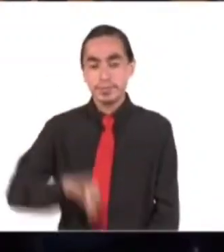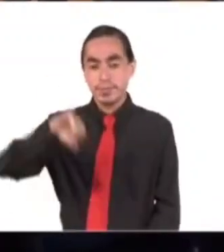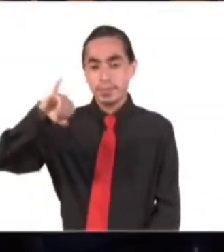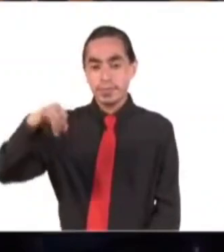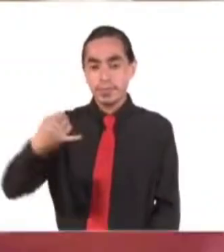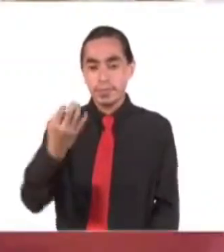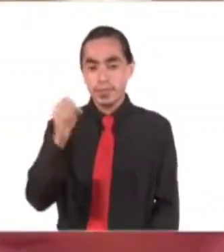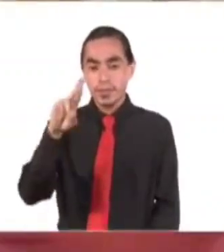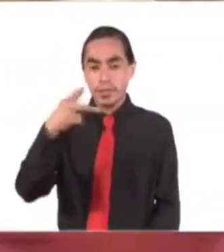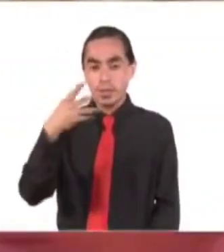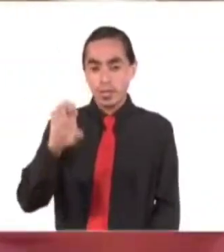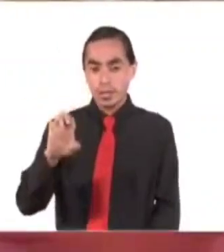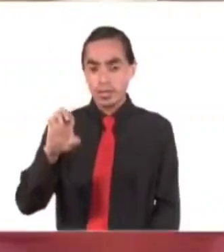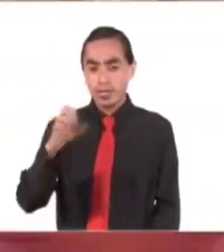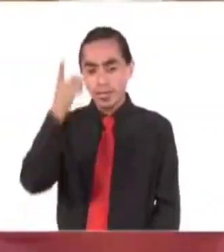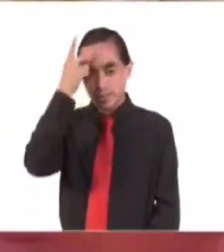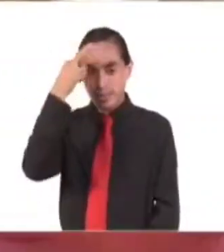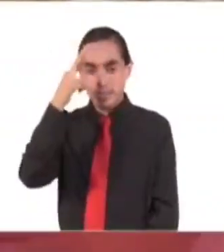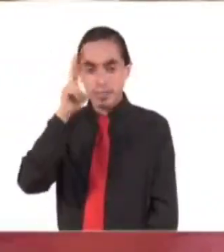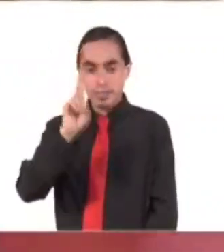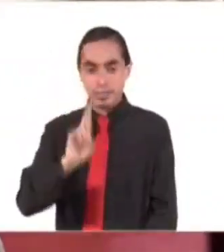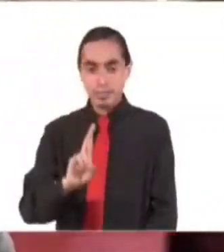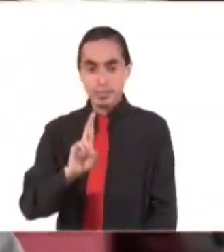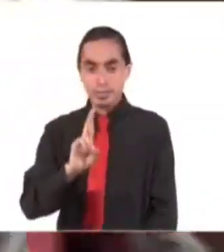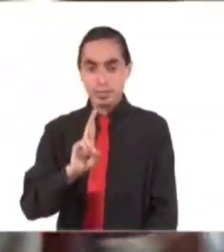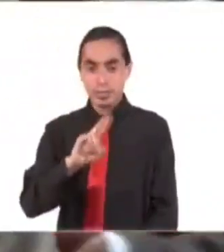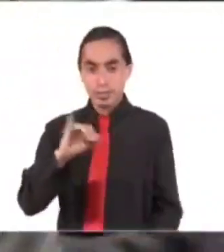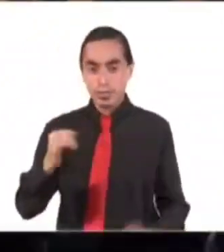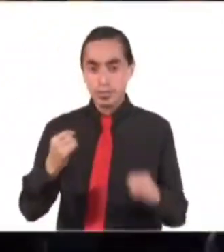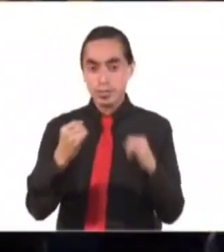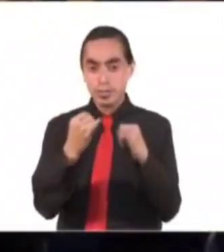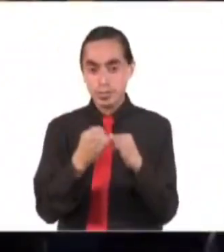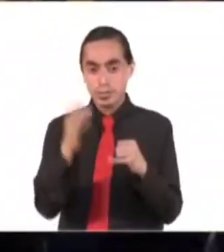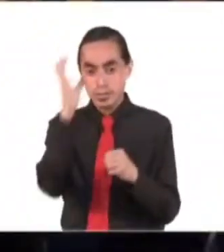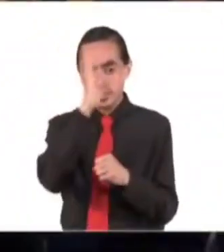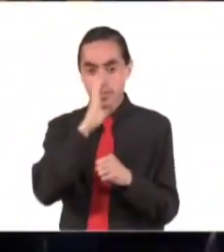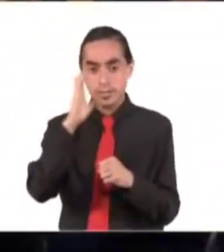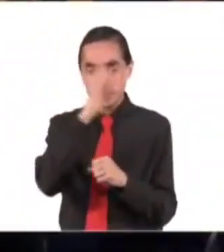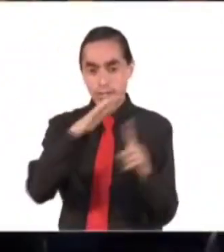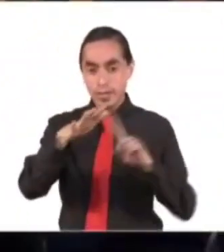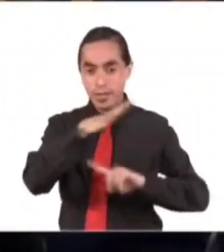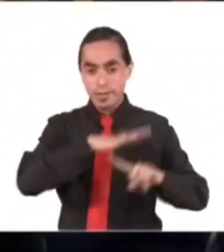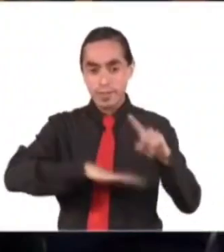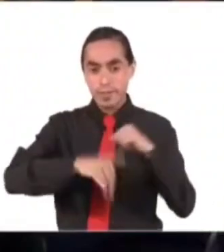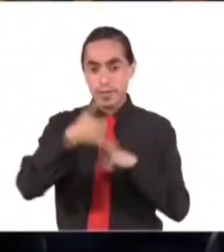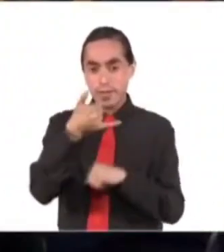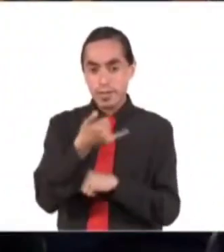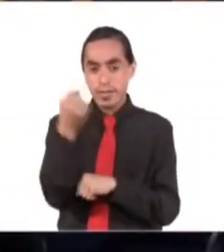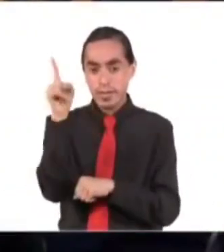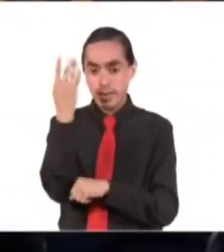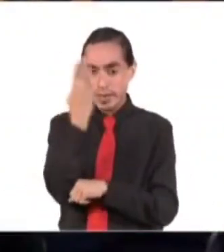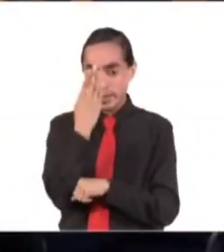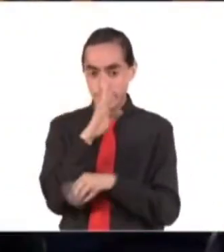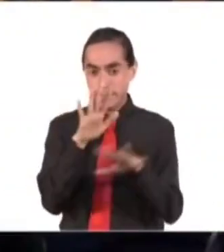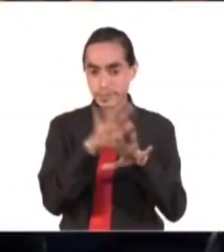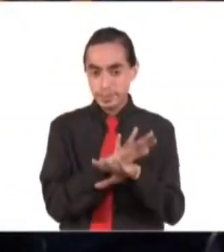Jorge Zavala Hidalgo, director del Instituto de Ciencias de la Atmósfera y Cambio Climático.